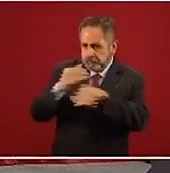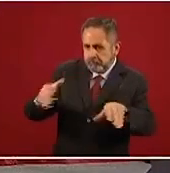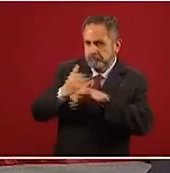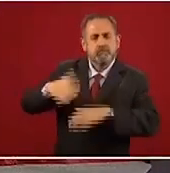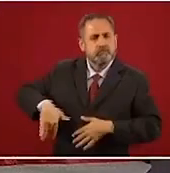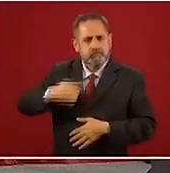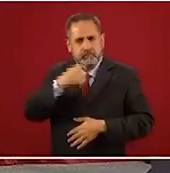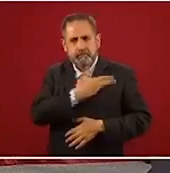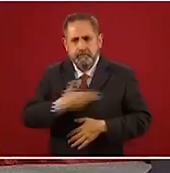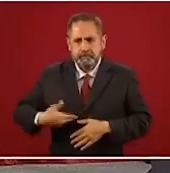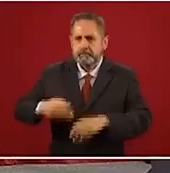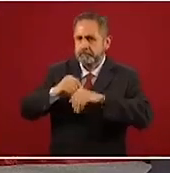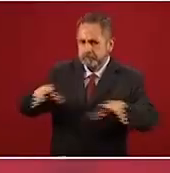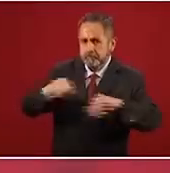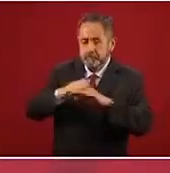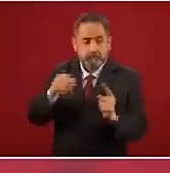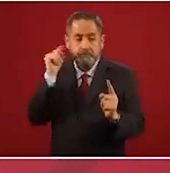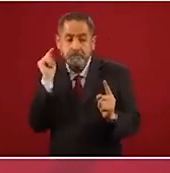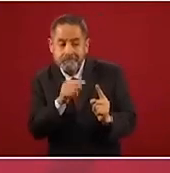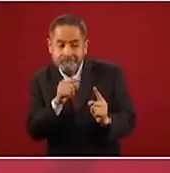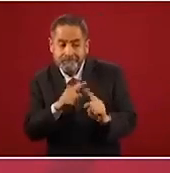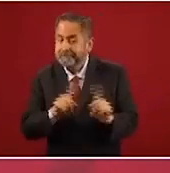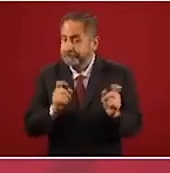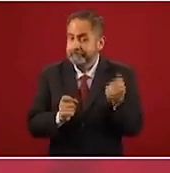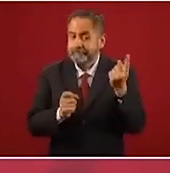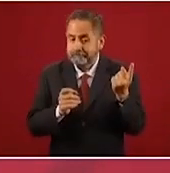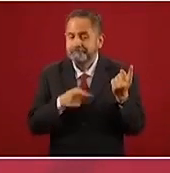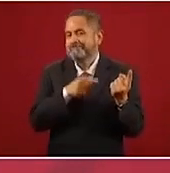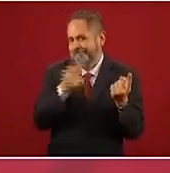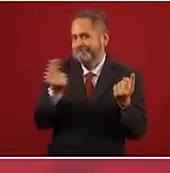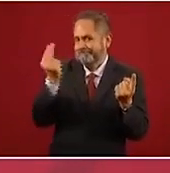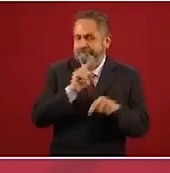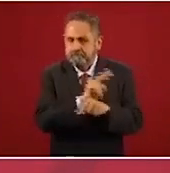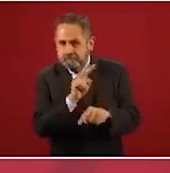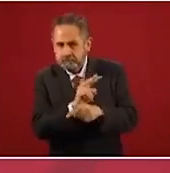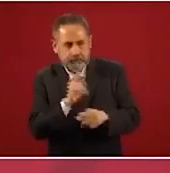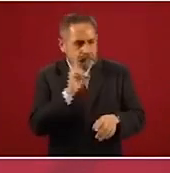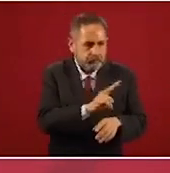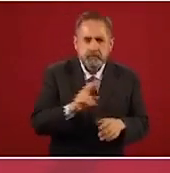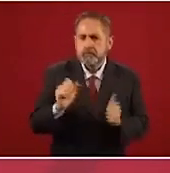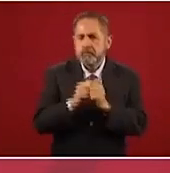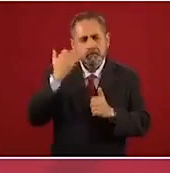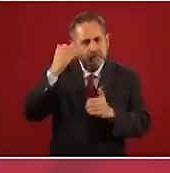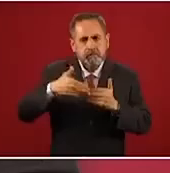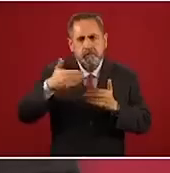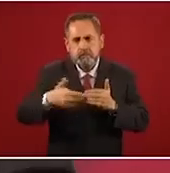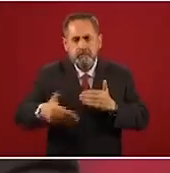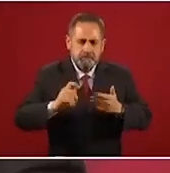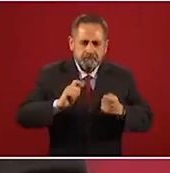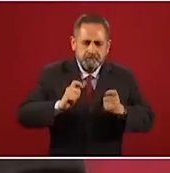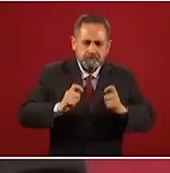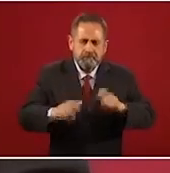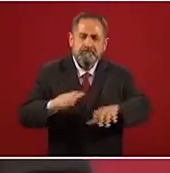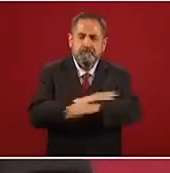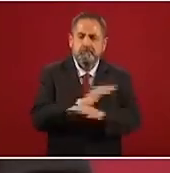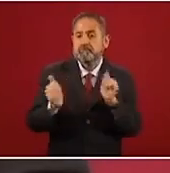señor presidente, en los casos específicos donde estén las excepciones que meriten. Y, desde luego, con el curso del tiempo, se va a ir ajustando el sistema de